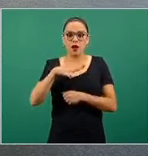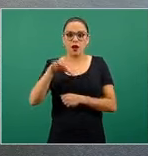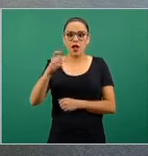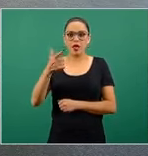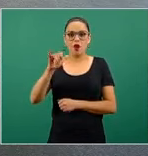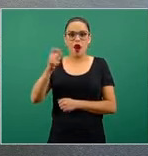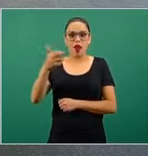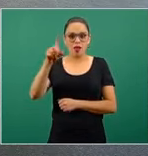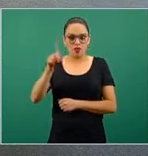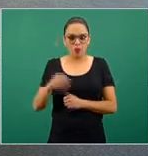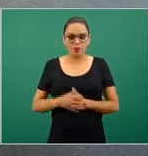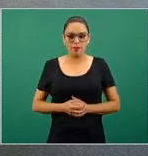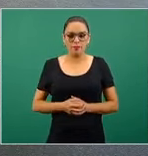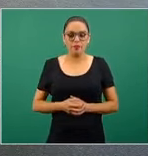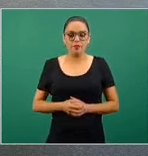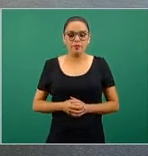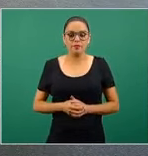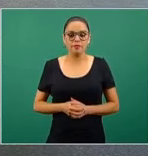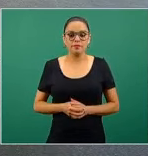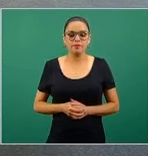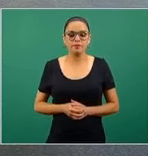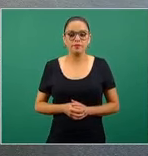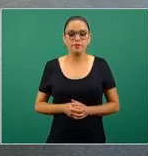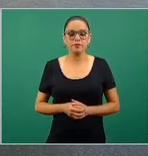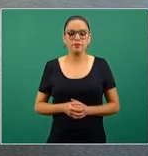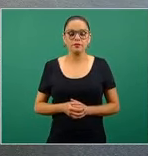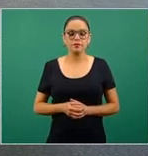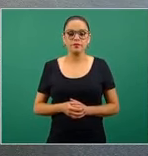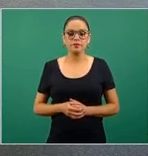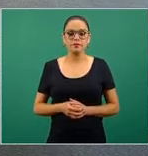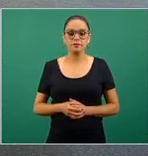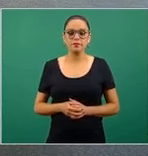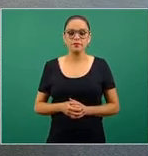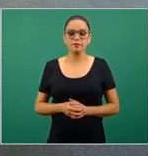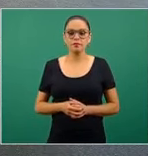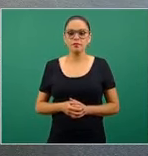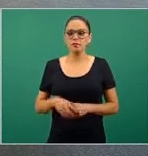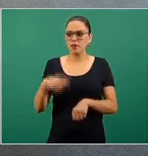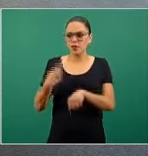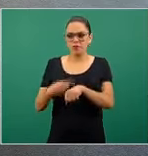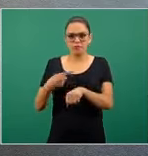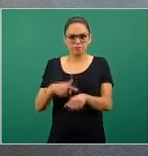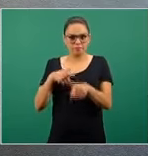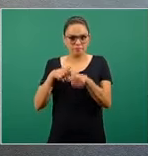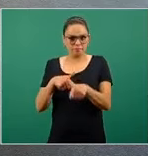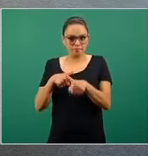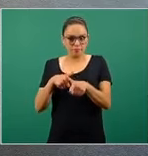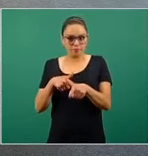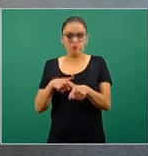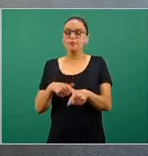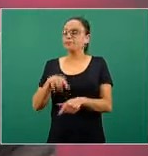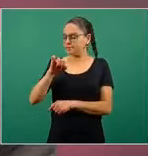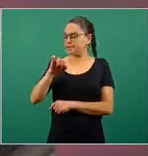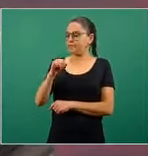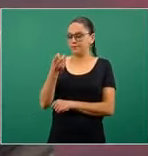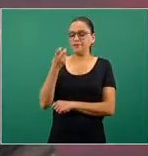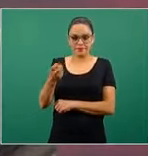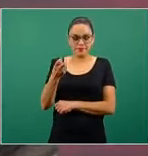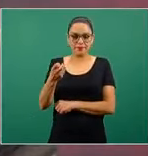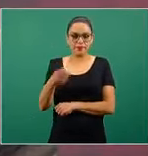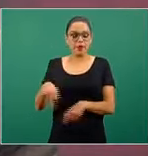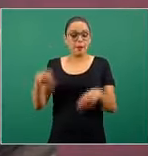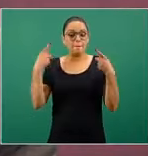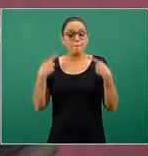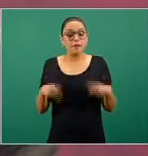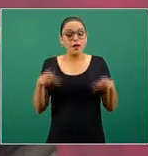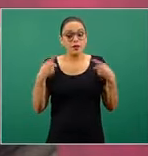Comentarle su serie de enfermedades preexistentes. En todos los casos, exactamente, en todos los casos las personas